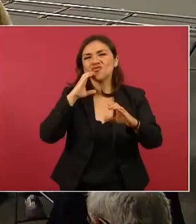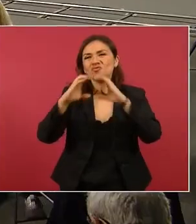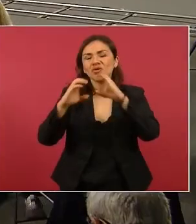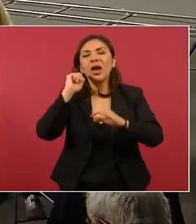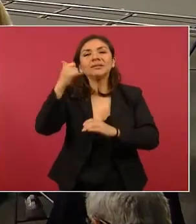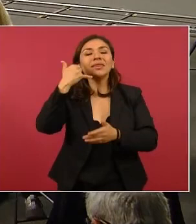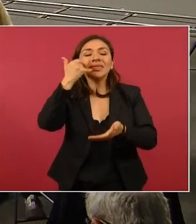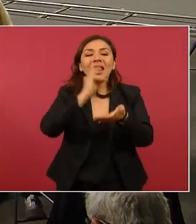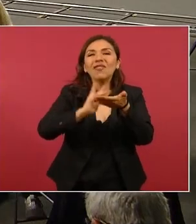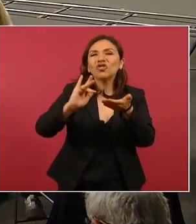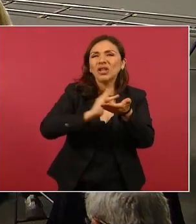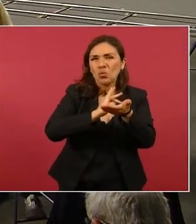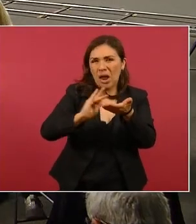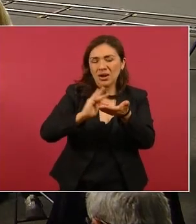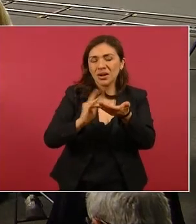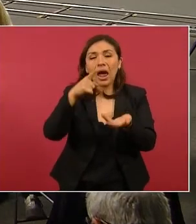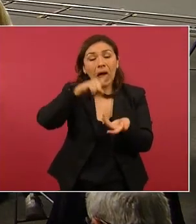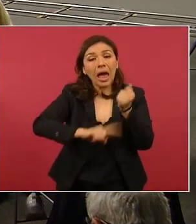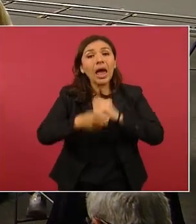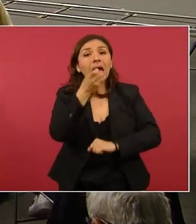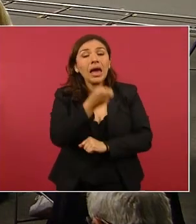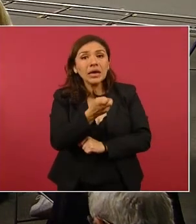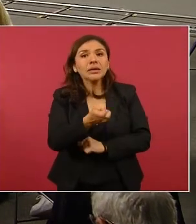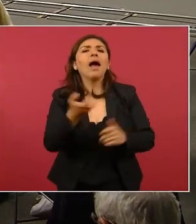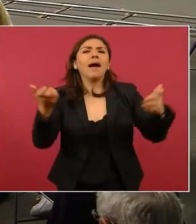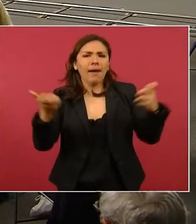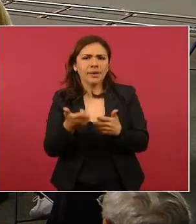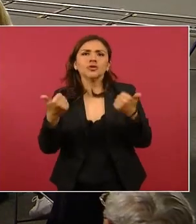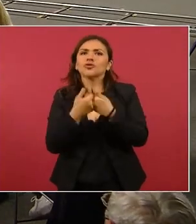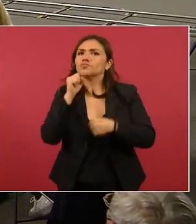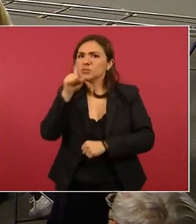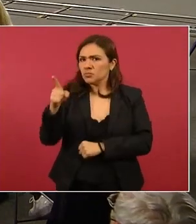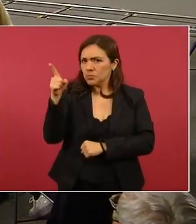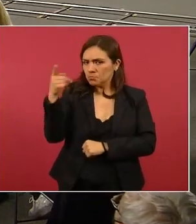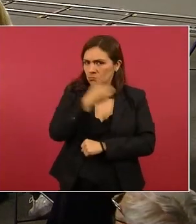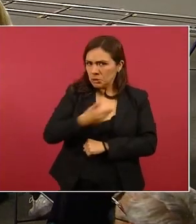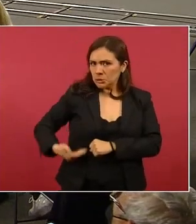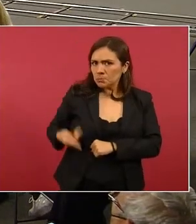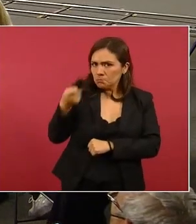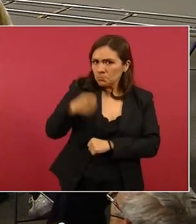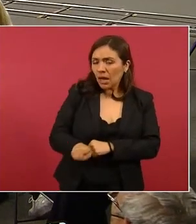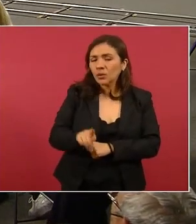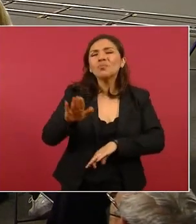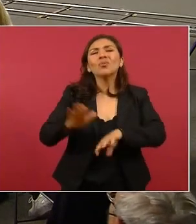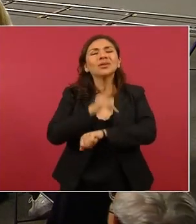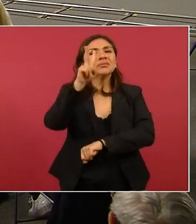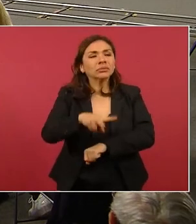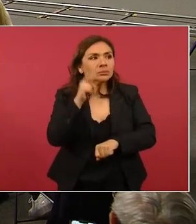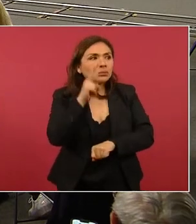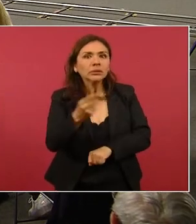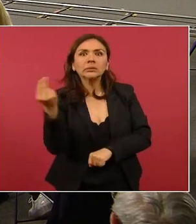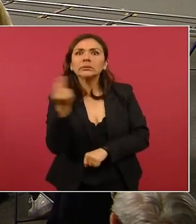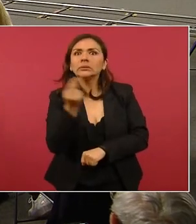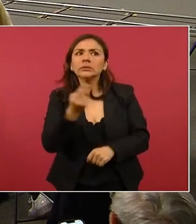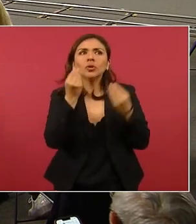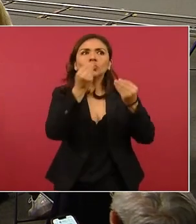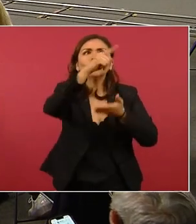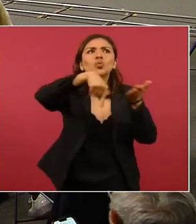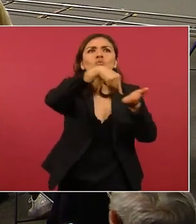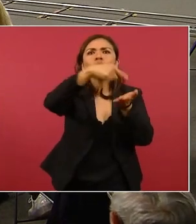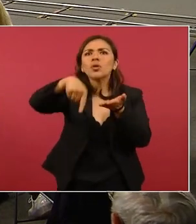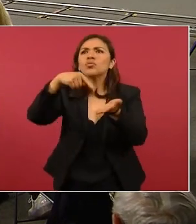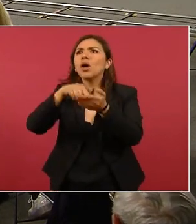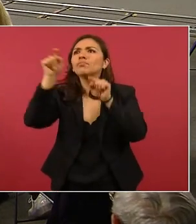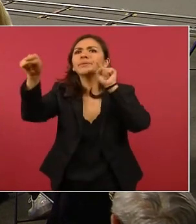telefonía celular. Esto se hizo por instrucciones del presidente, por la necesidad que existe en muchas